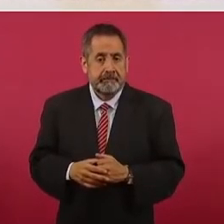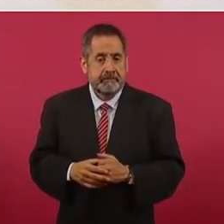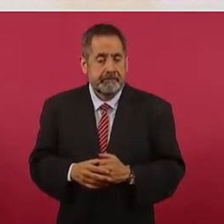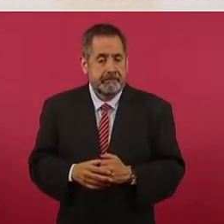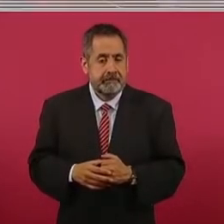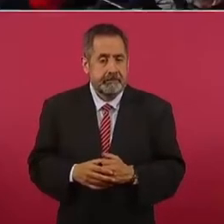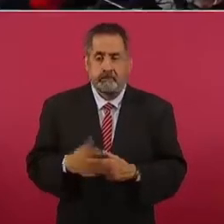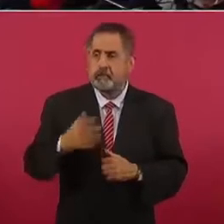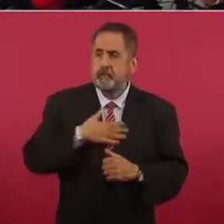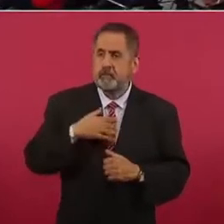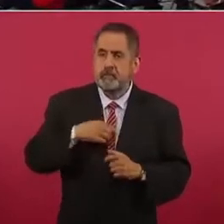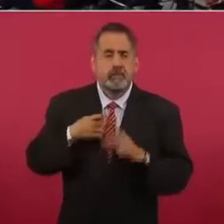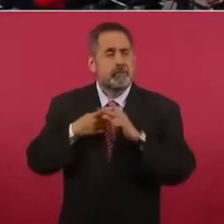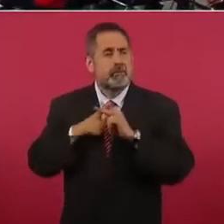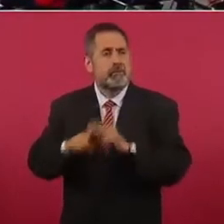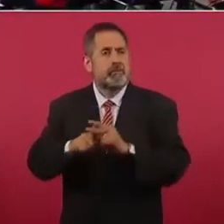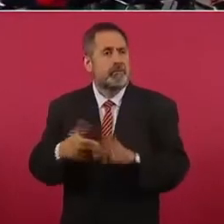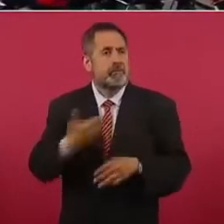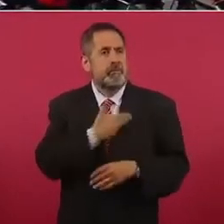llegamos,